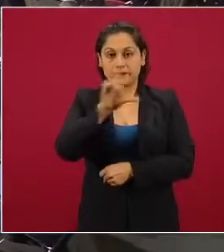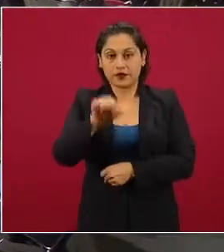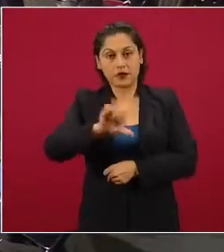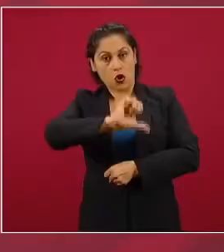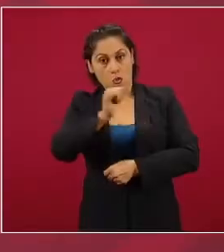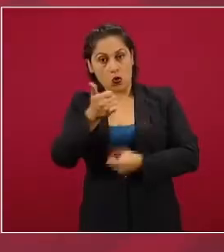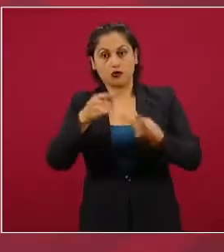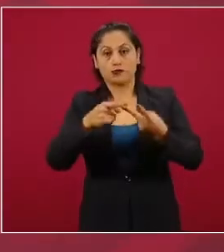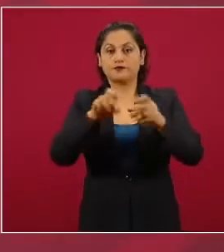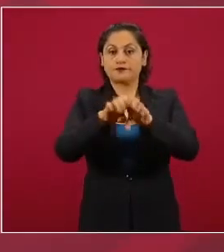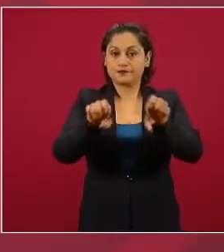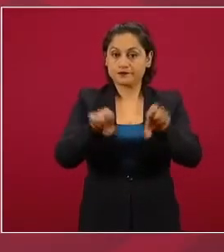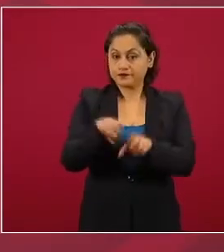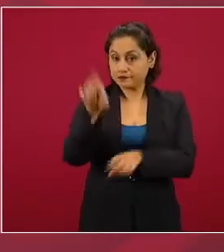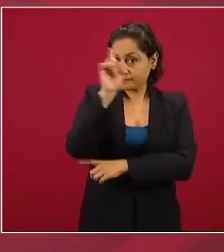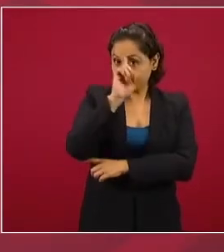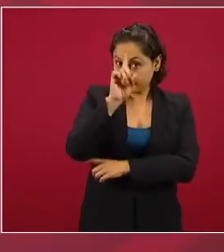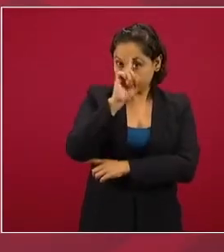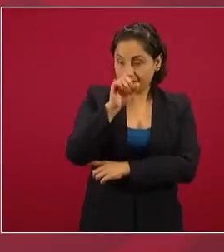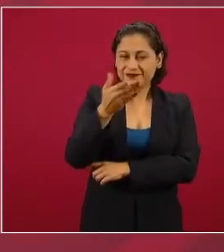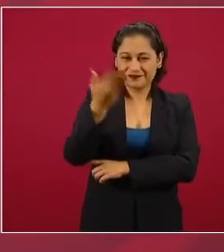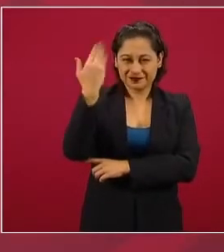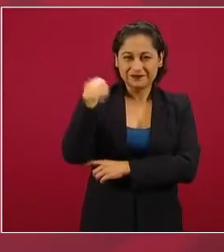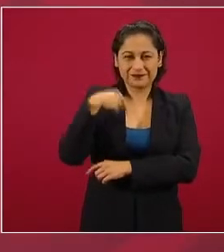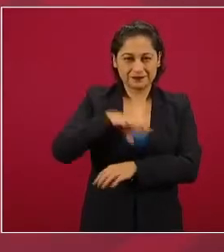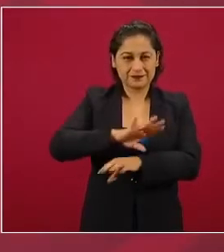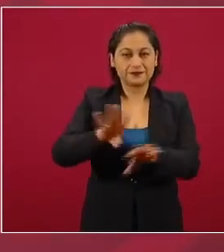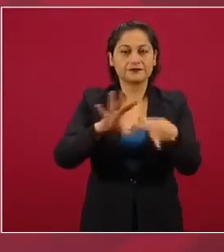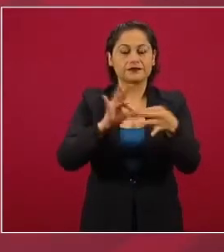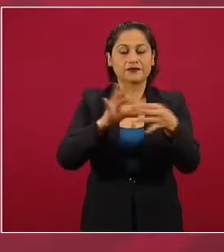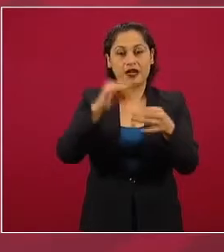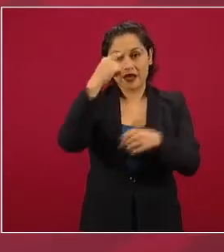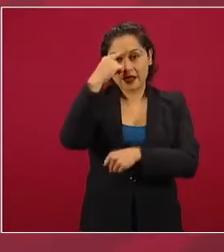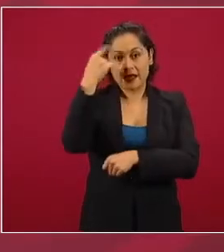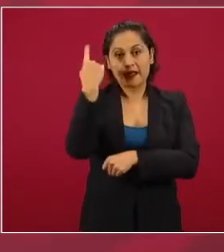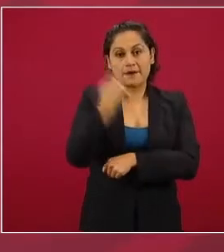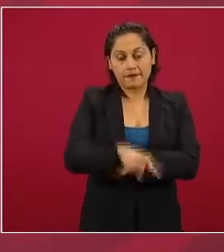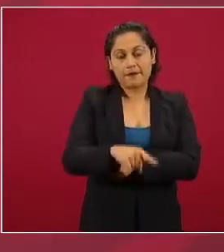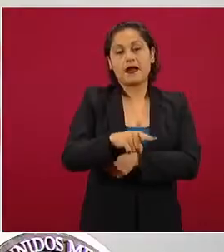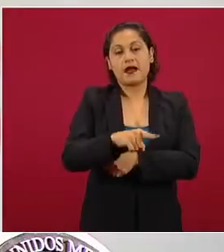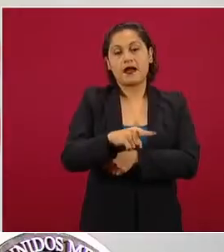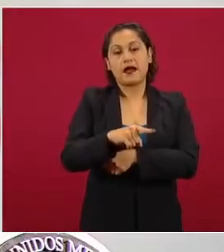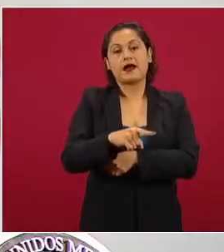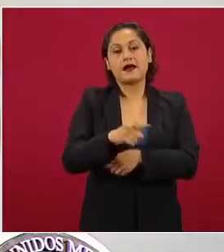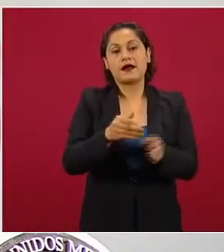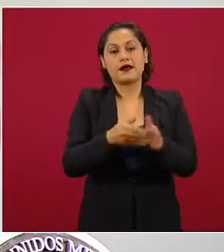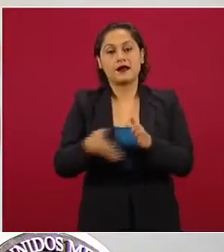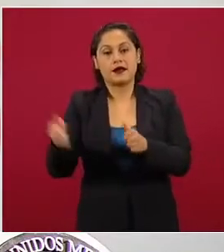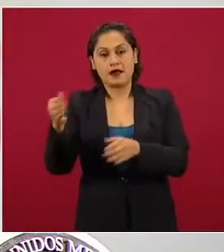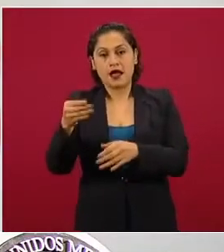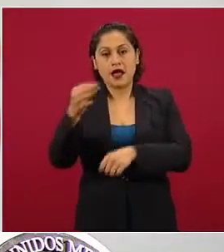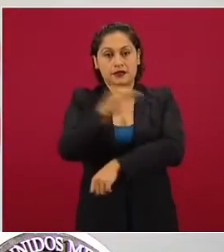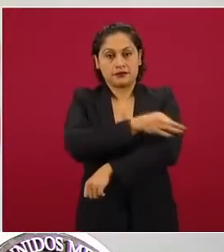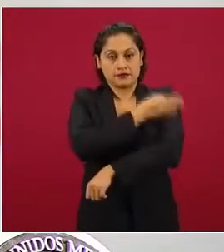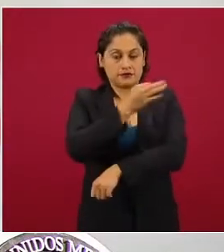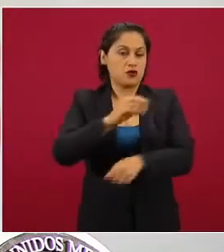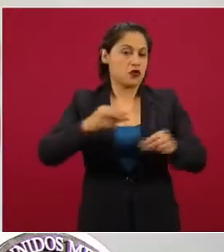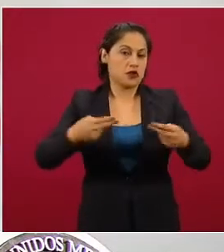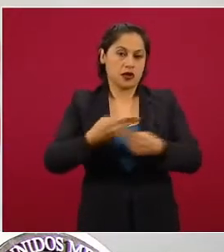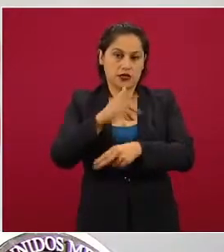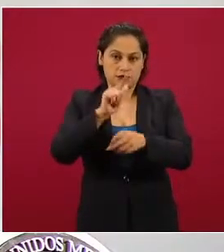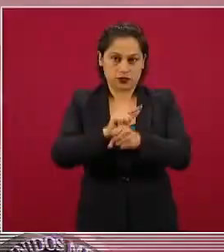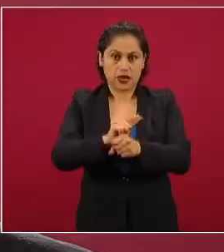asesor, este ya lo habíamos establecido antes para el Programa Nacional de Vacunación, pero ahora está orientado a COVID, a vacunas